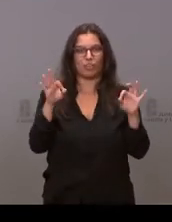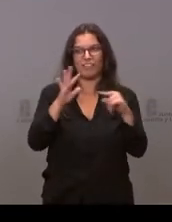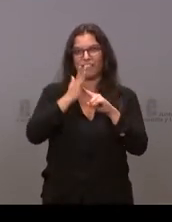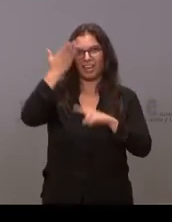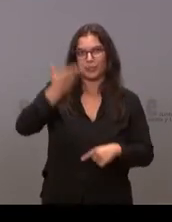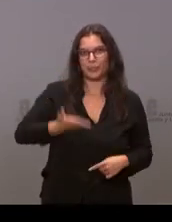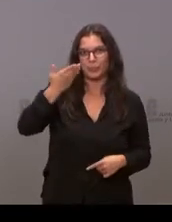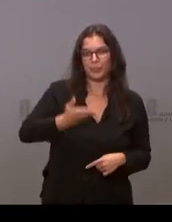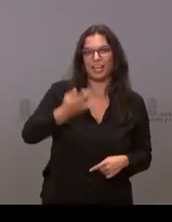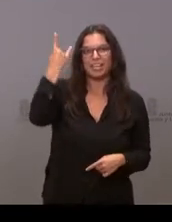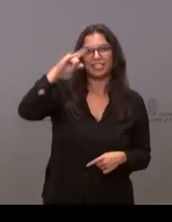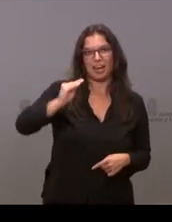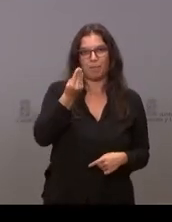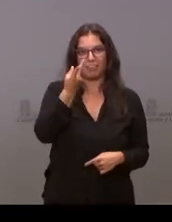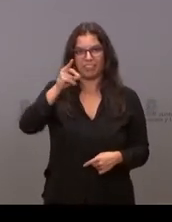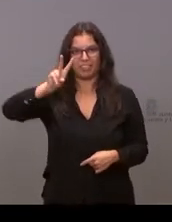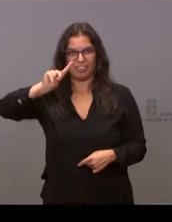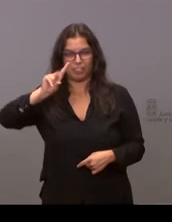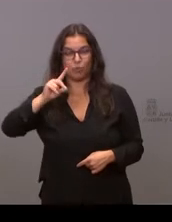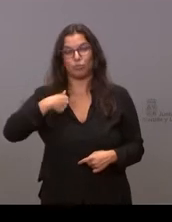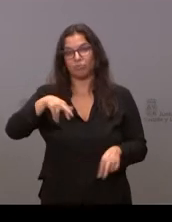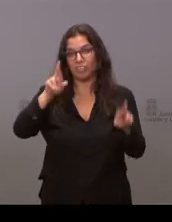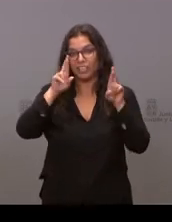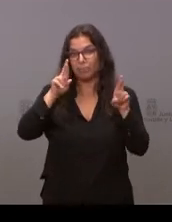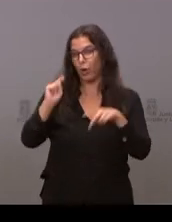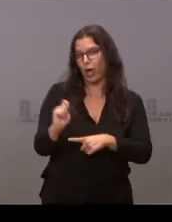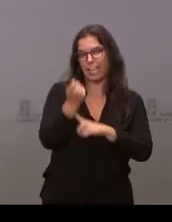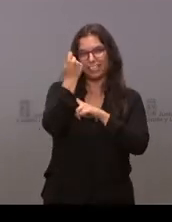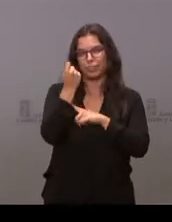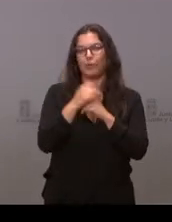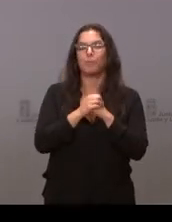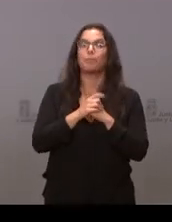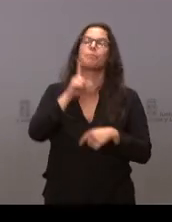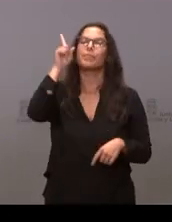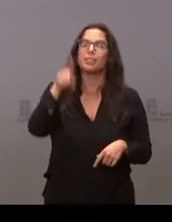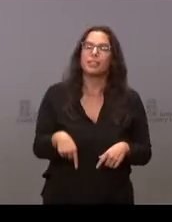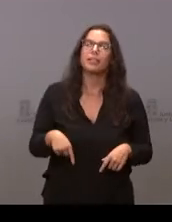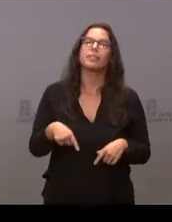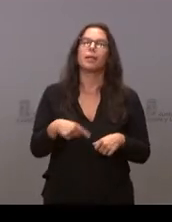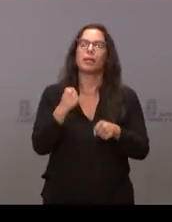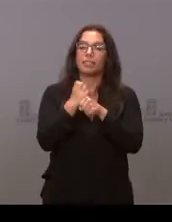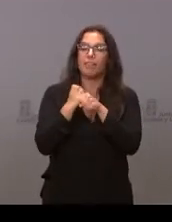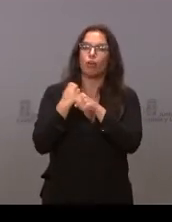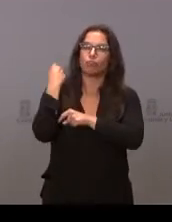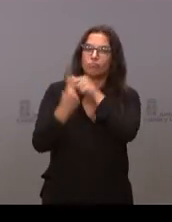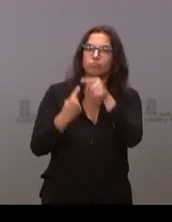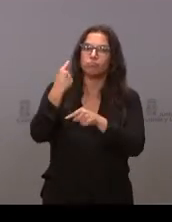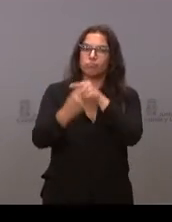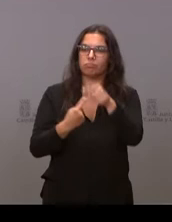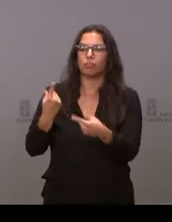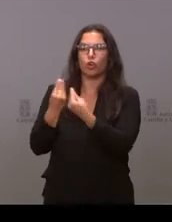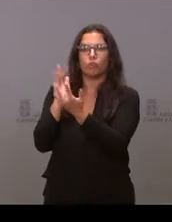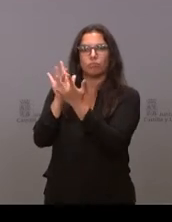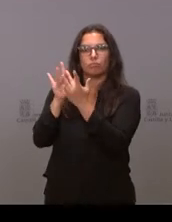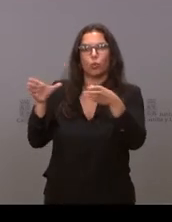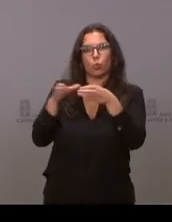de Salamac 2021, que espero sea un gran éxito, y también en el trabajo cotidiano, lo debo decir, con la Junta de Castilla y